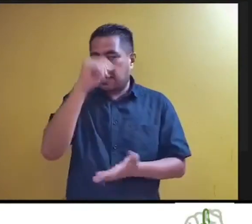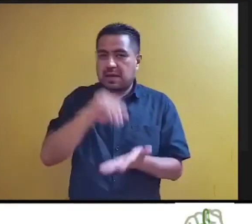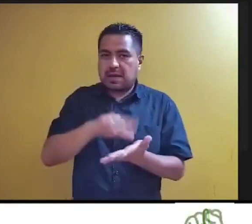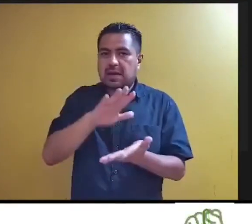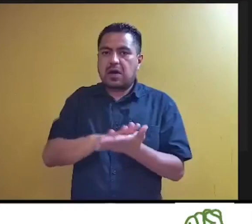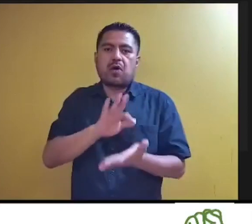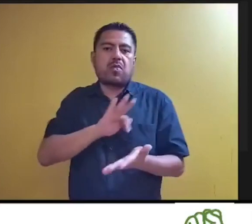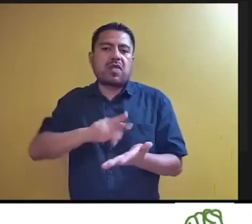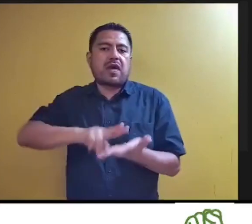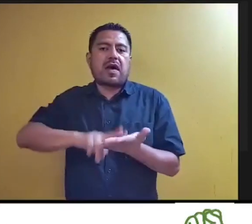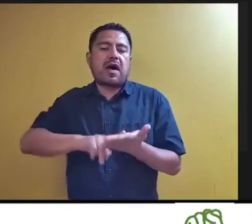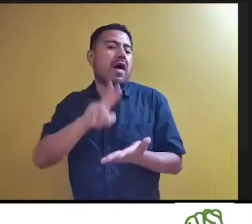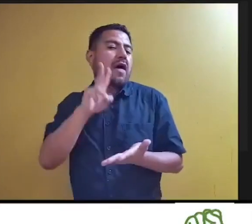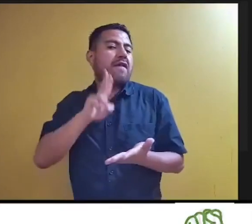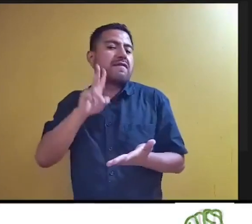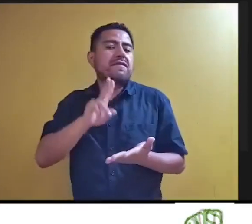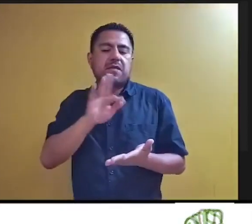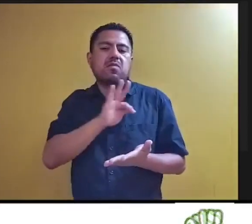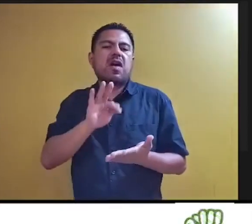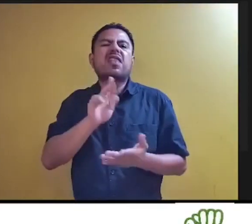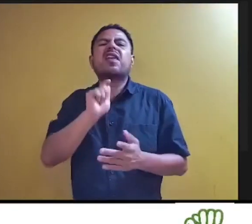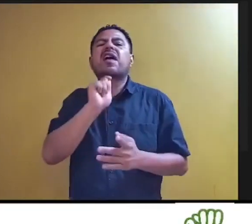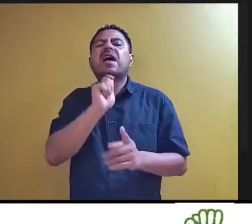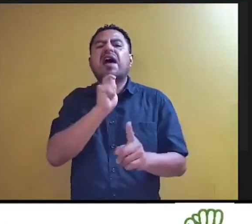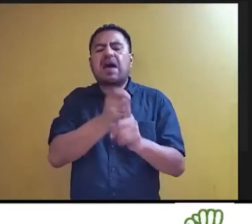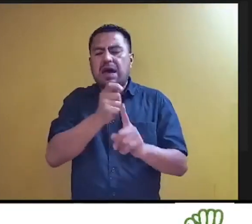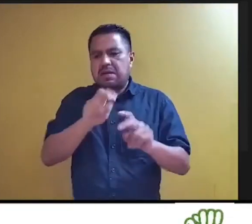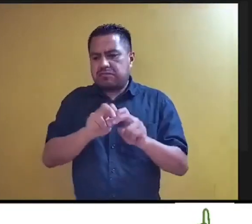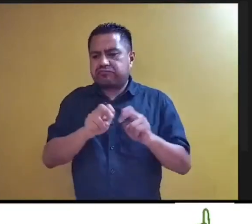a verificar el quórum legal para sesionar válidamente.